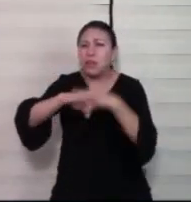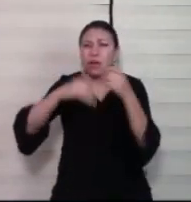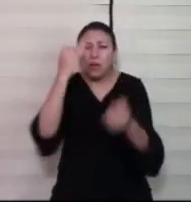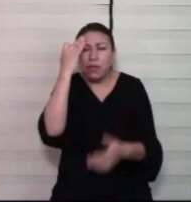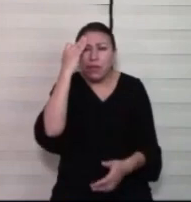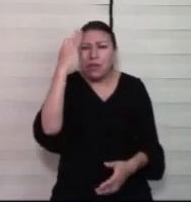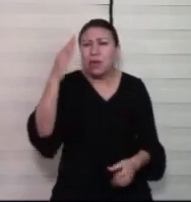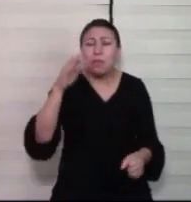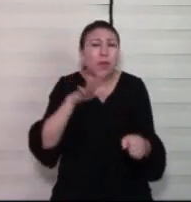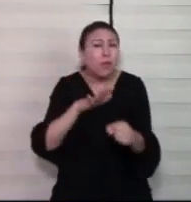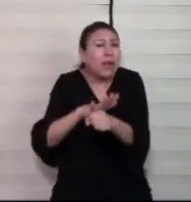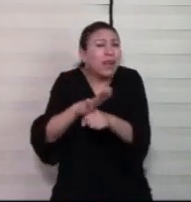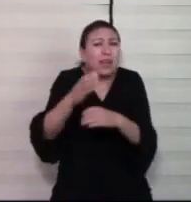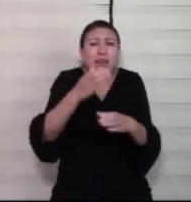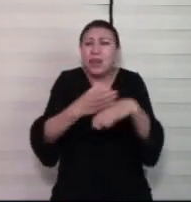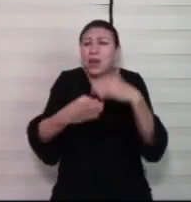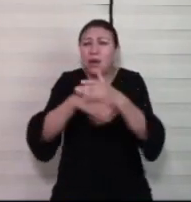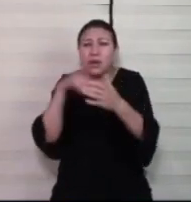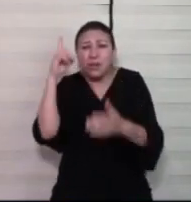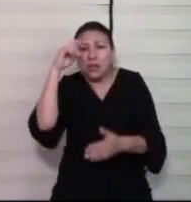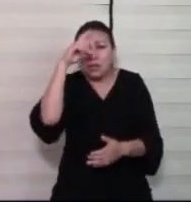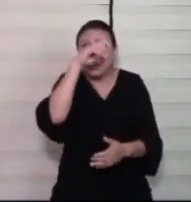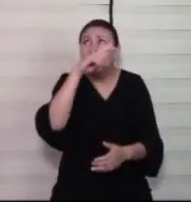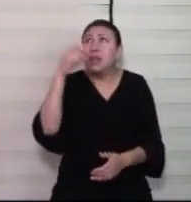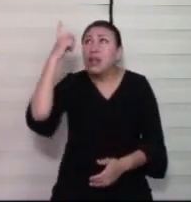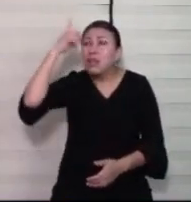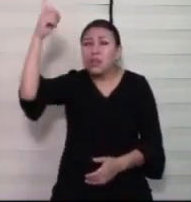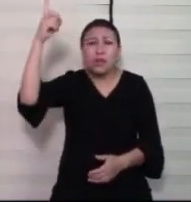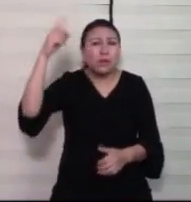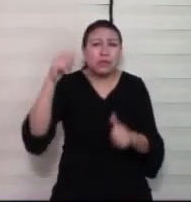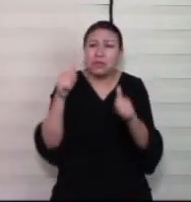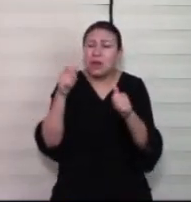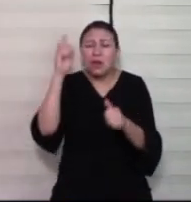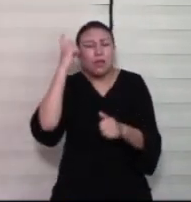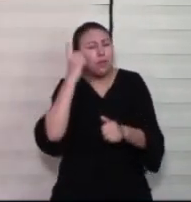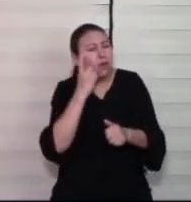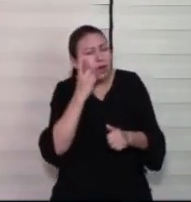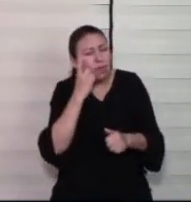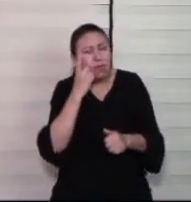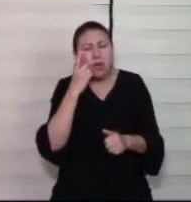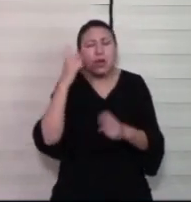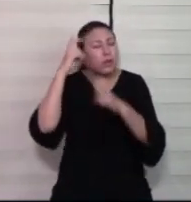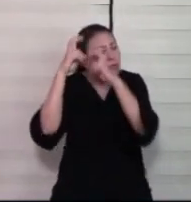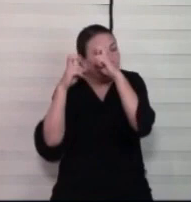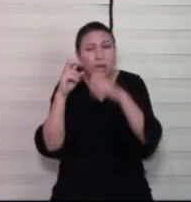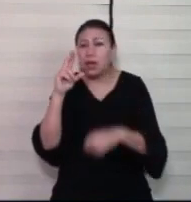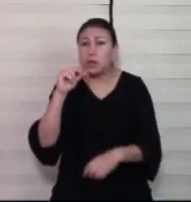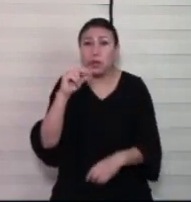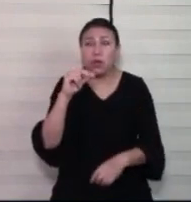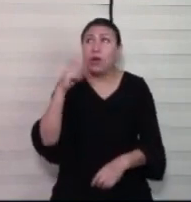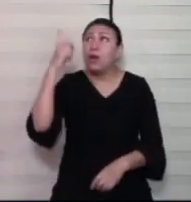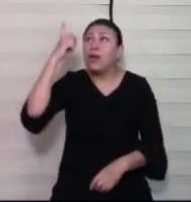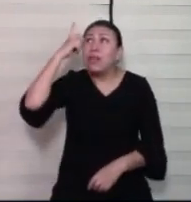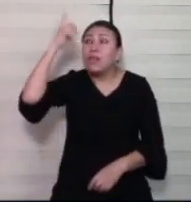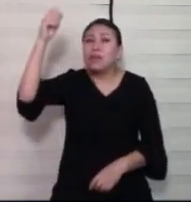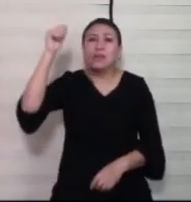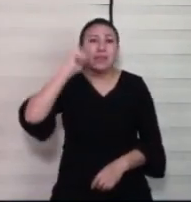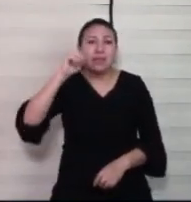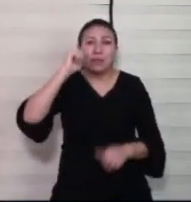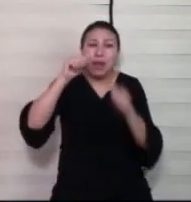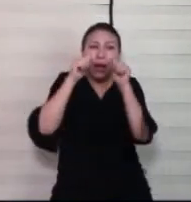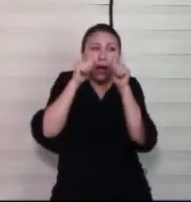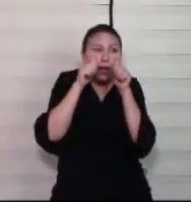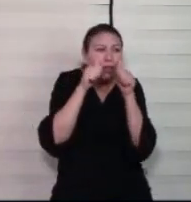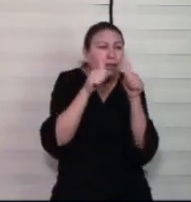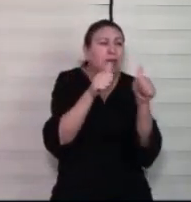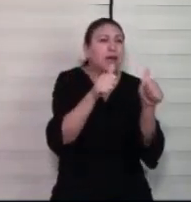cualquier situación. Él no se adormece, Él no sueña, Él no duerme. Él está atento a las necesidades